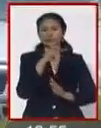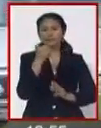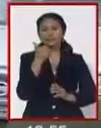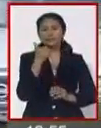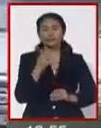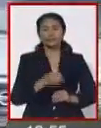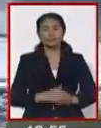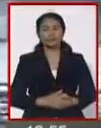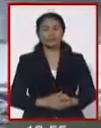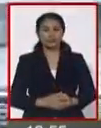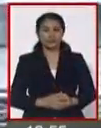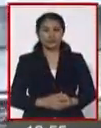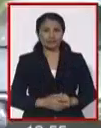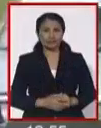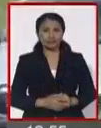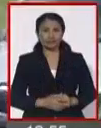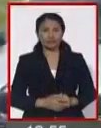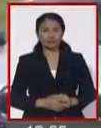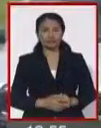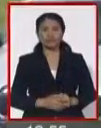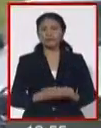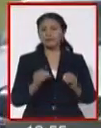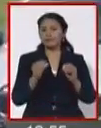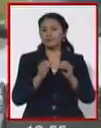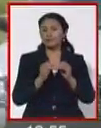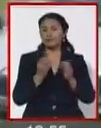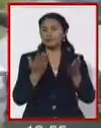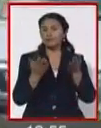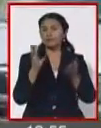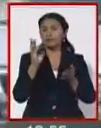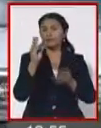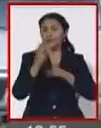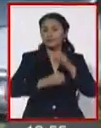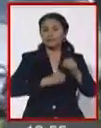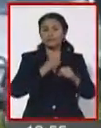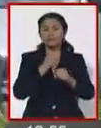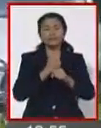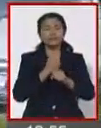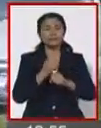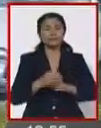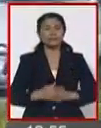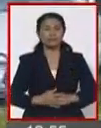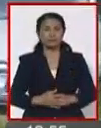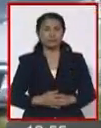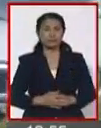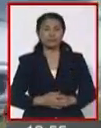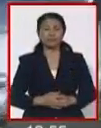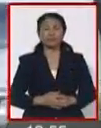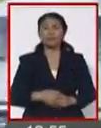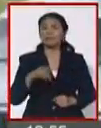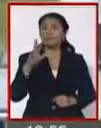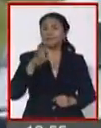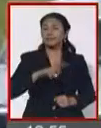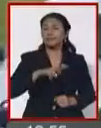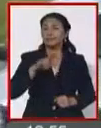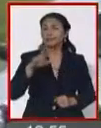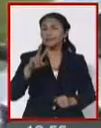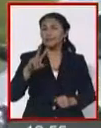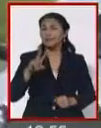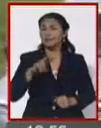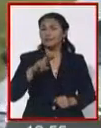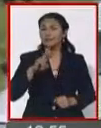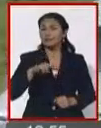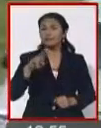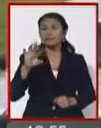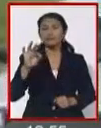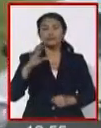2010, exactamente hace no más de 7 años, ¿no es cierto? Cuando